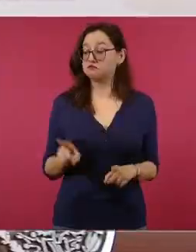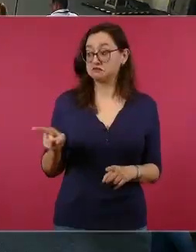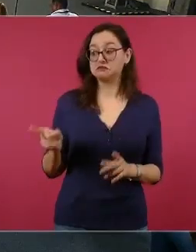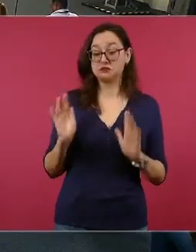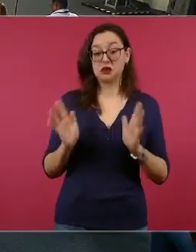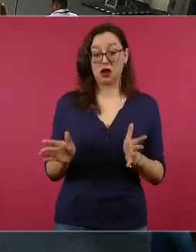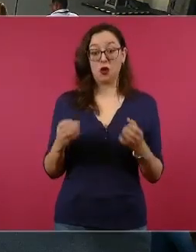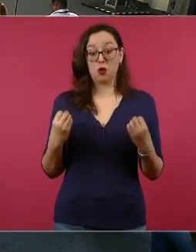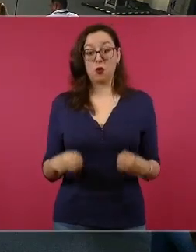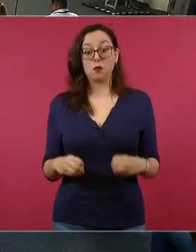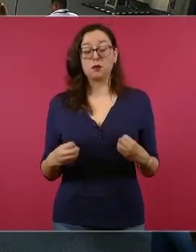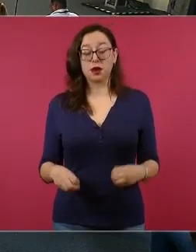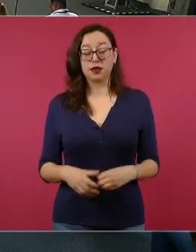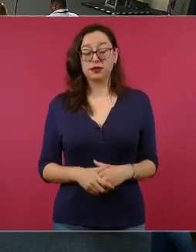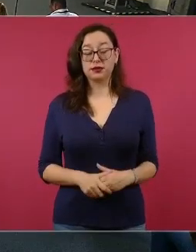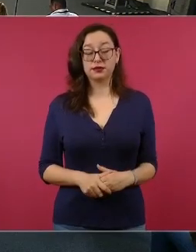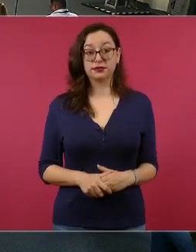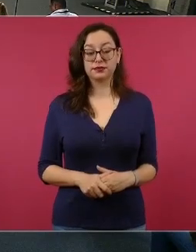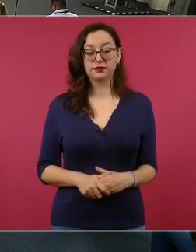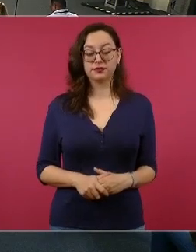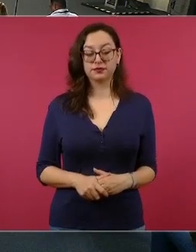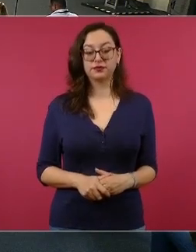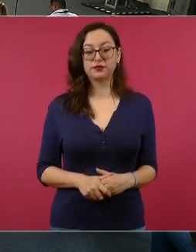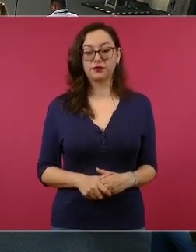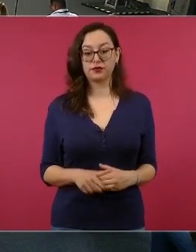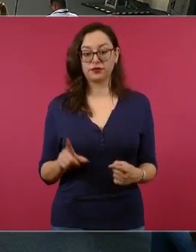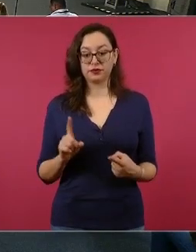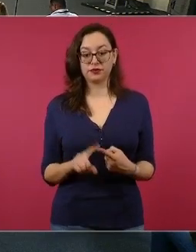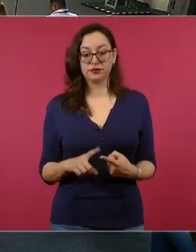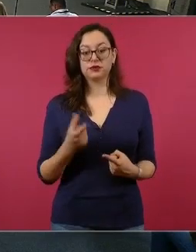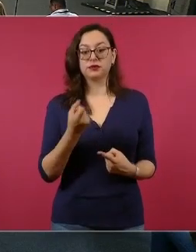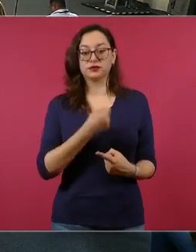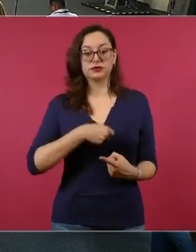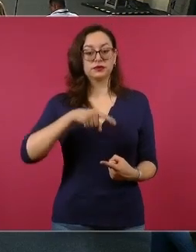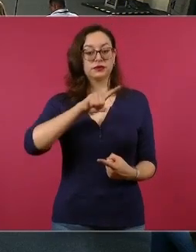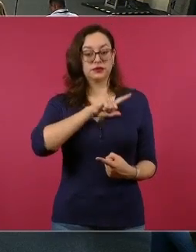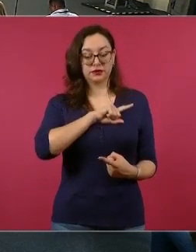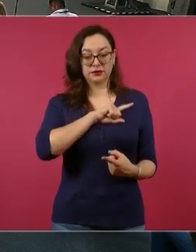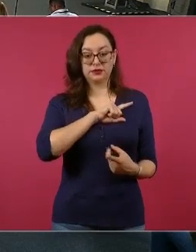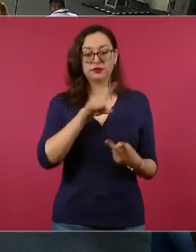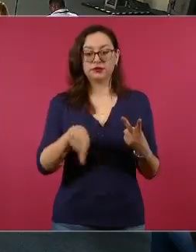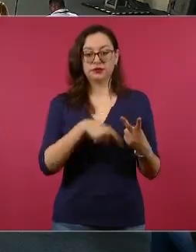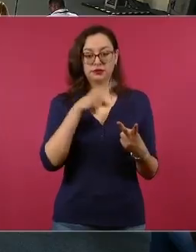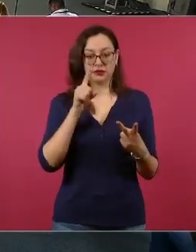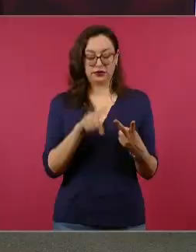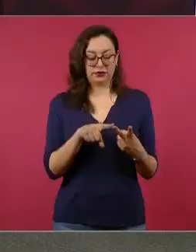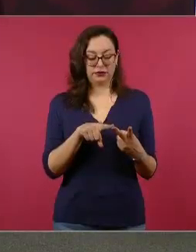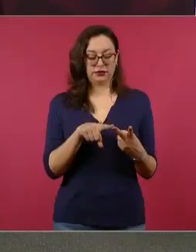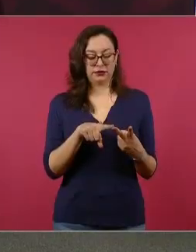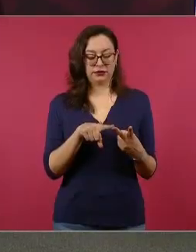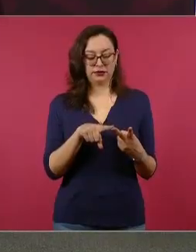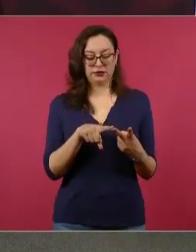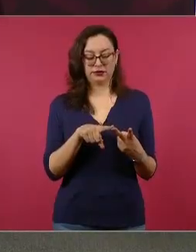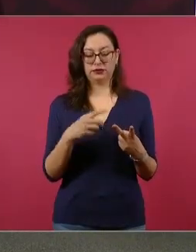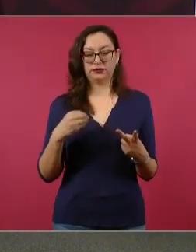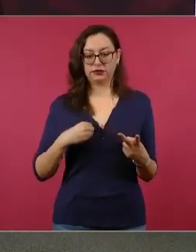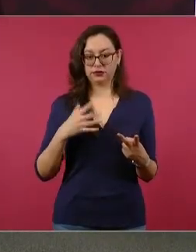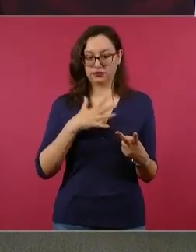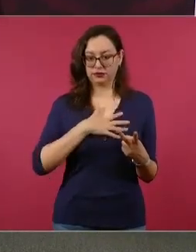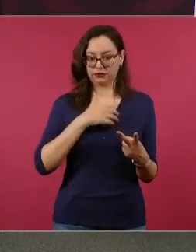temas, varios temas. Tiene salud, tiene toda la parte de